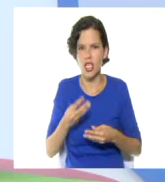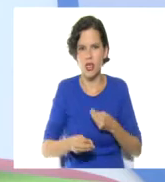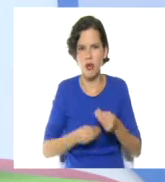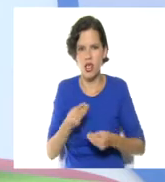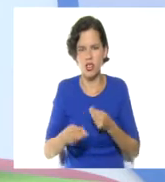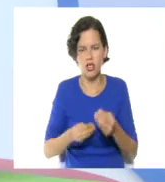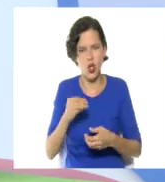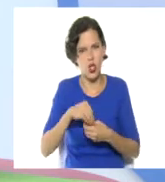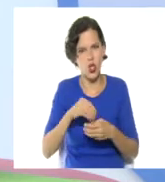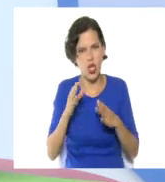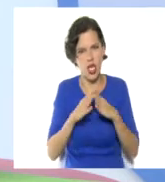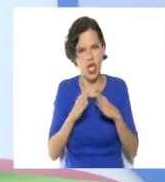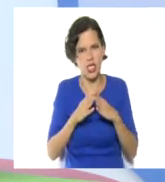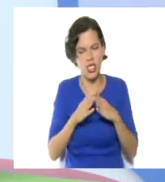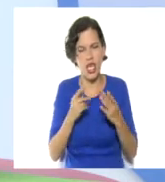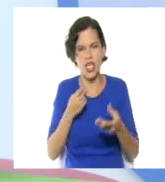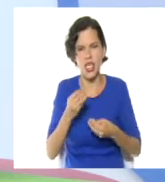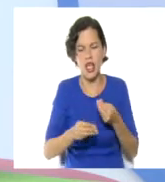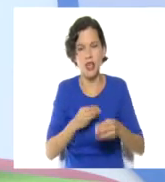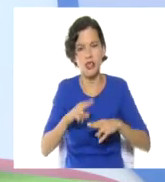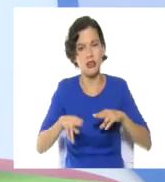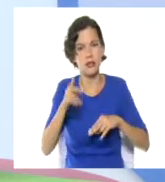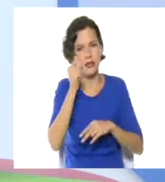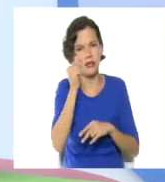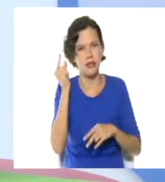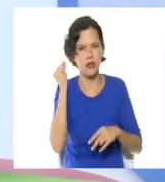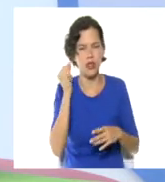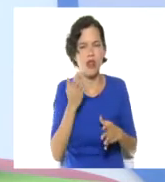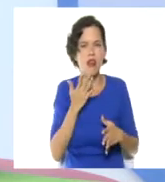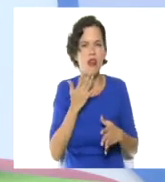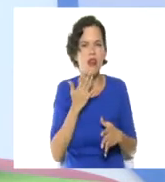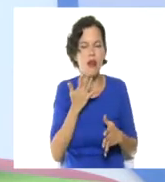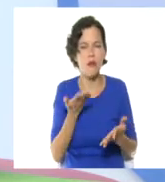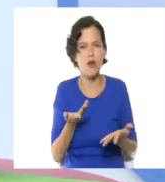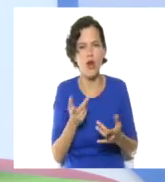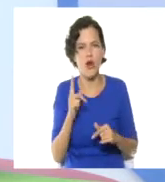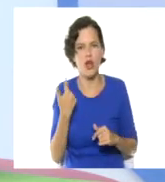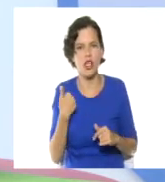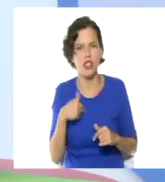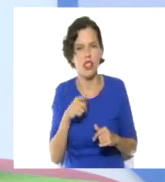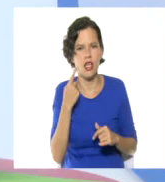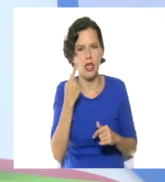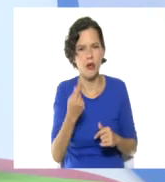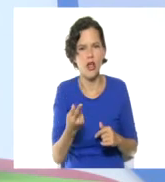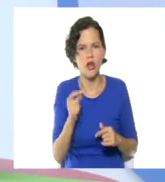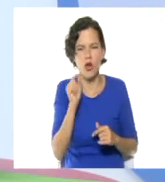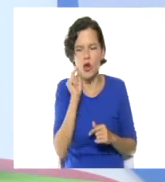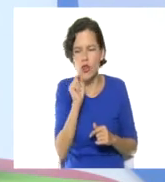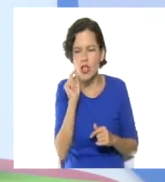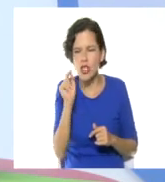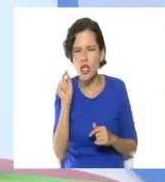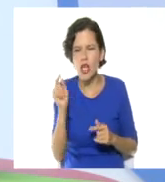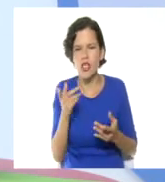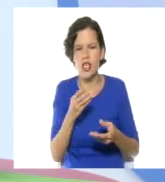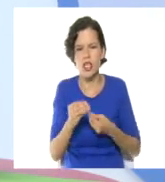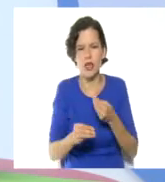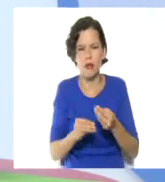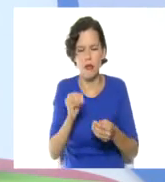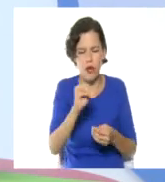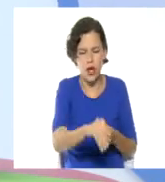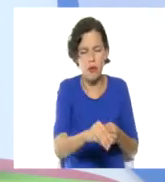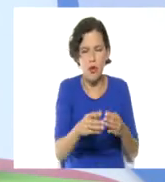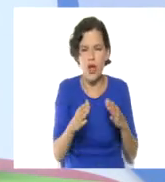del hogar y que le permita al niño o la niña, por ejemplo, en lo que se refiere a los detalles que colocamos en el pesebre,